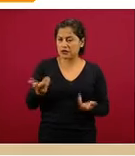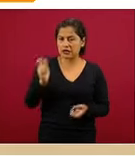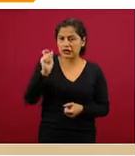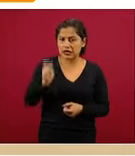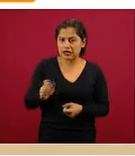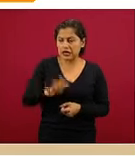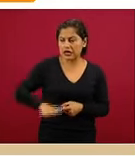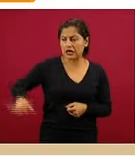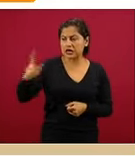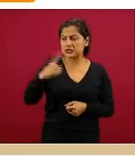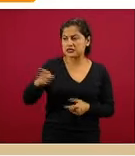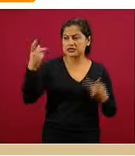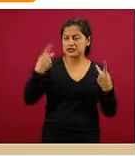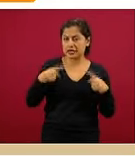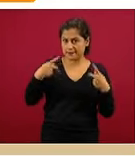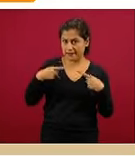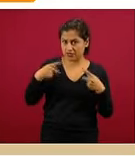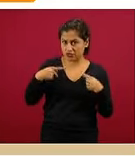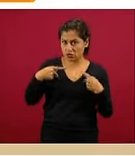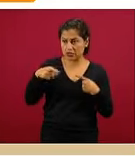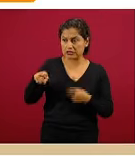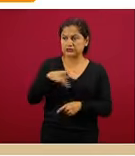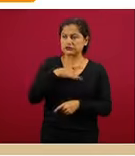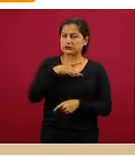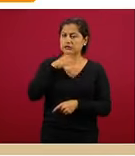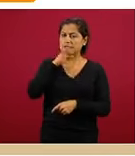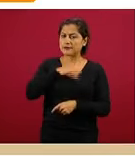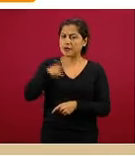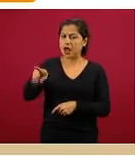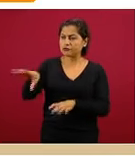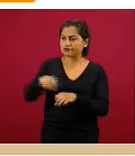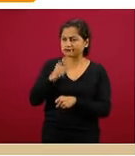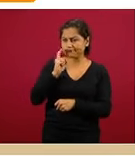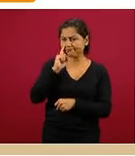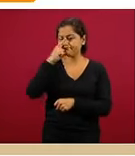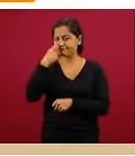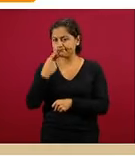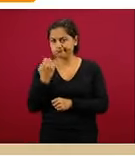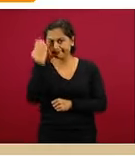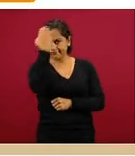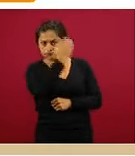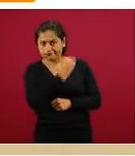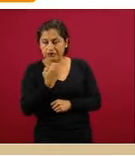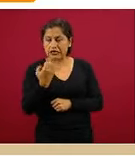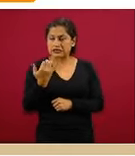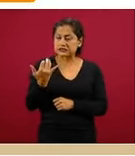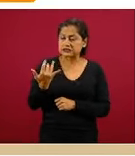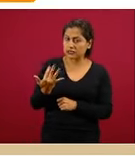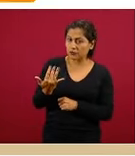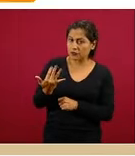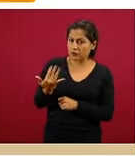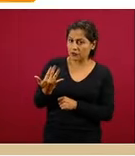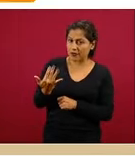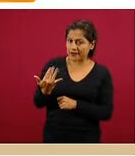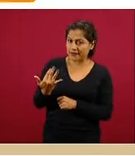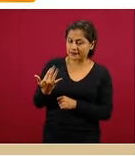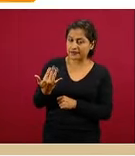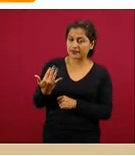100 personas con síntomas a quienes se les tomó una muestra de secreciones respiratorias, se encontró que la